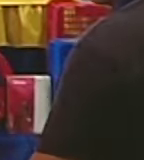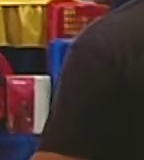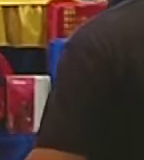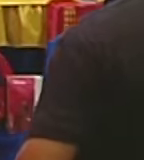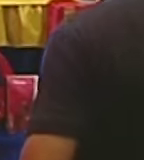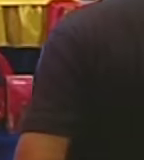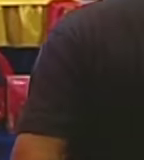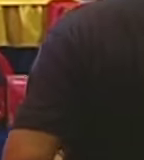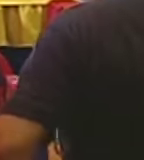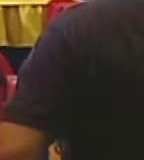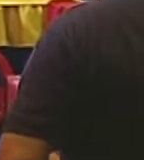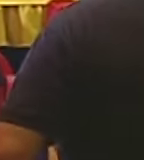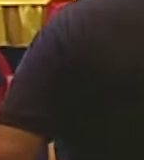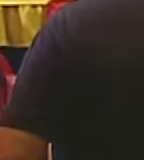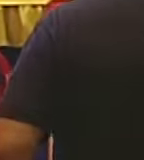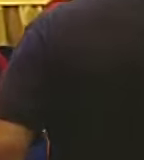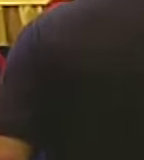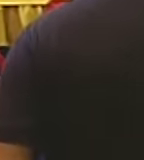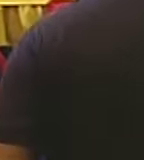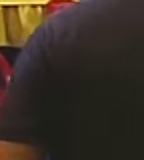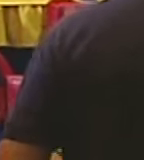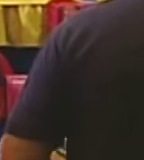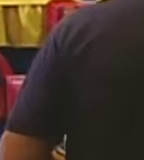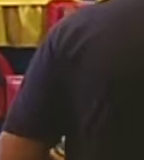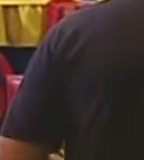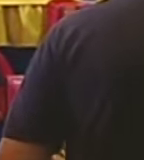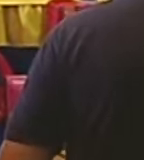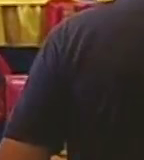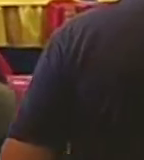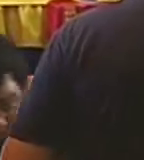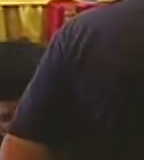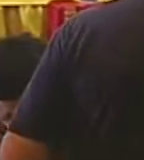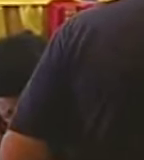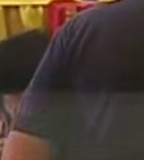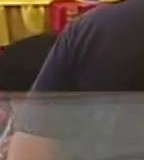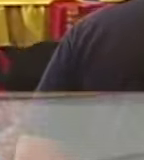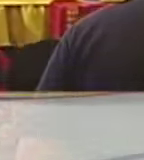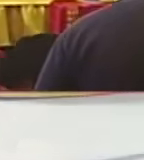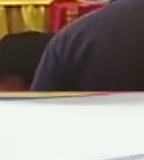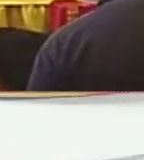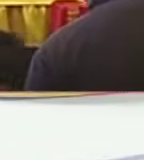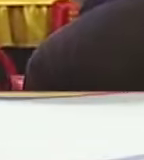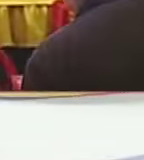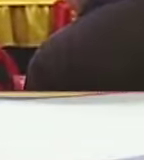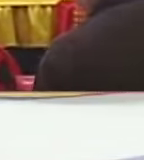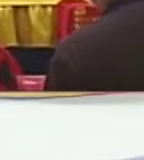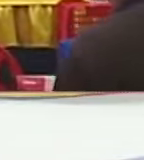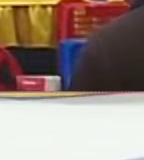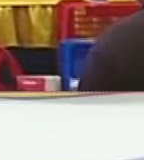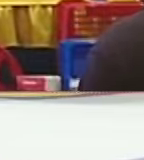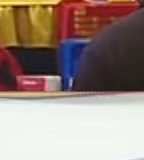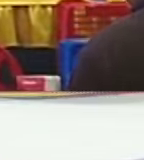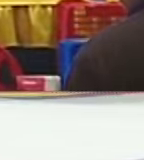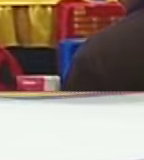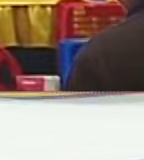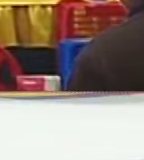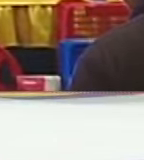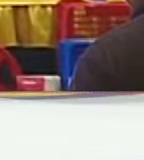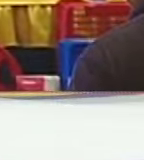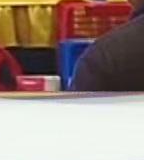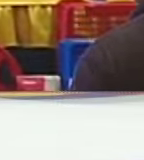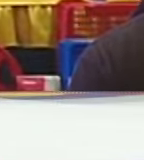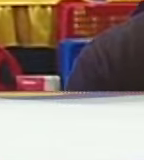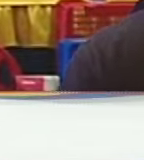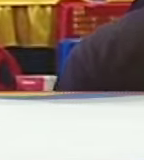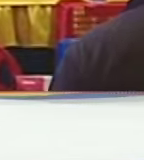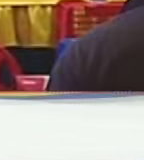Maracaibo desde el 23 de agosto de 1945... en ocasión del primer centenario del fallecimiento